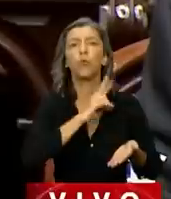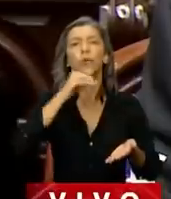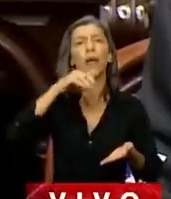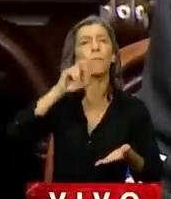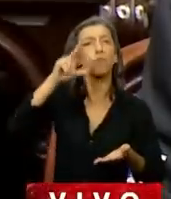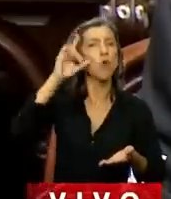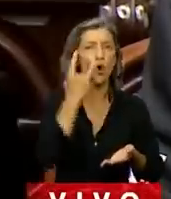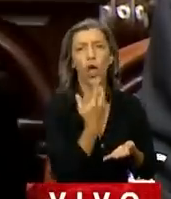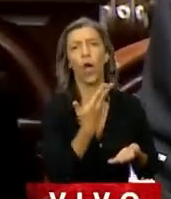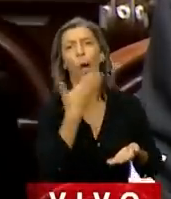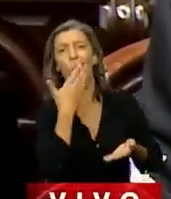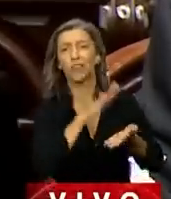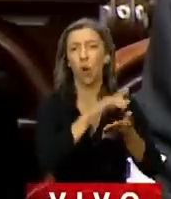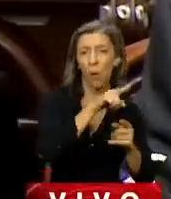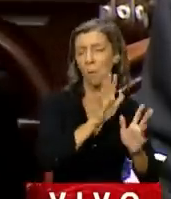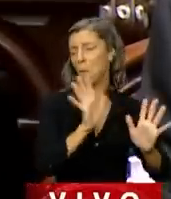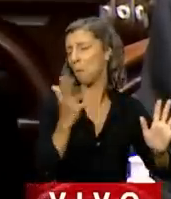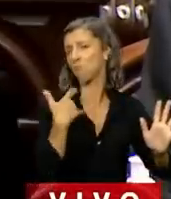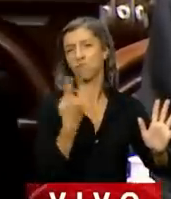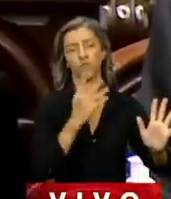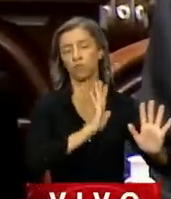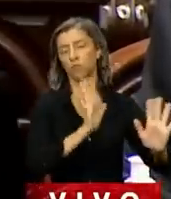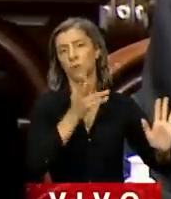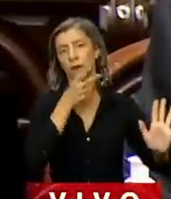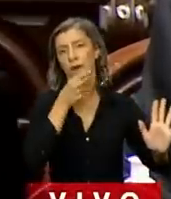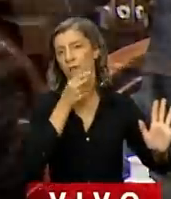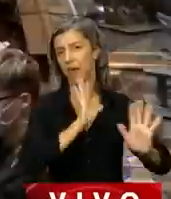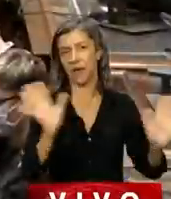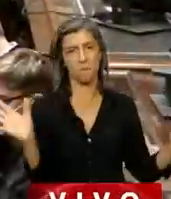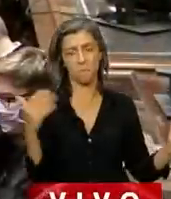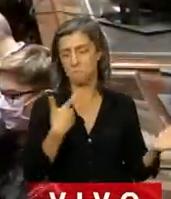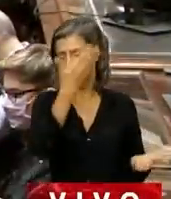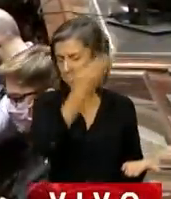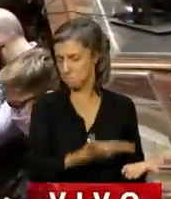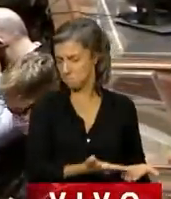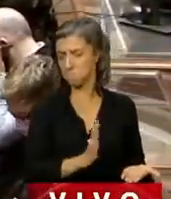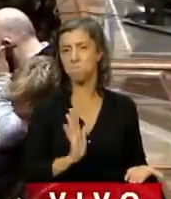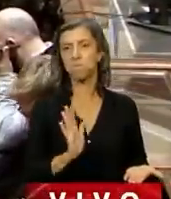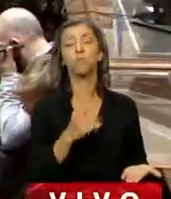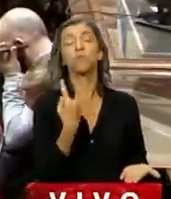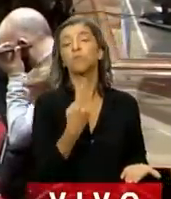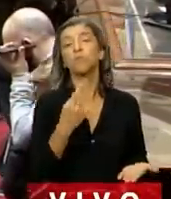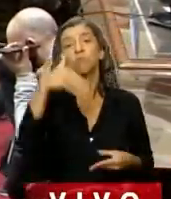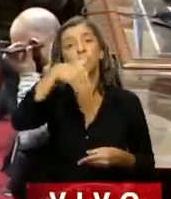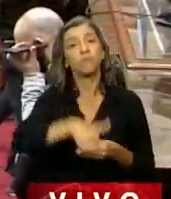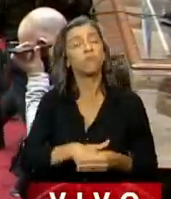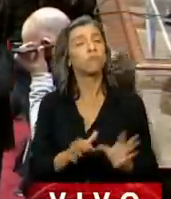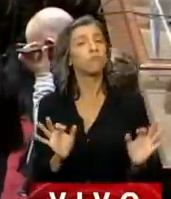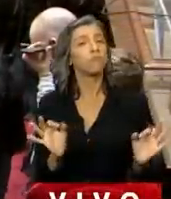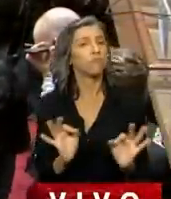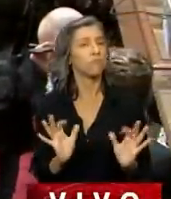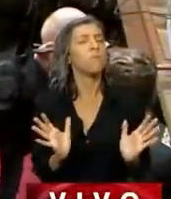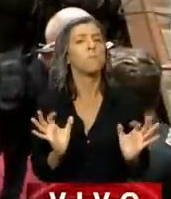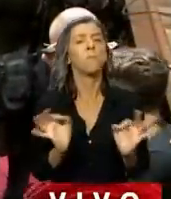nosotros nos vamos a abstener, pero nuestra abstención tiene que ver con que